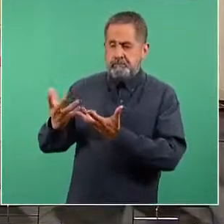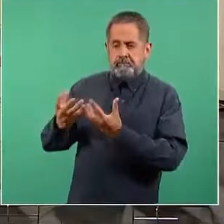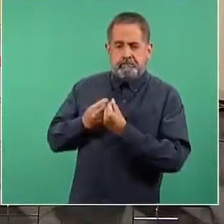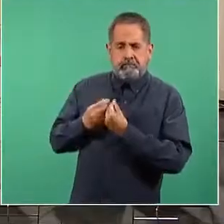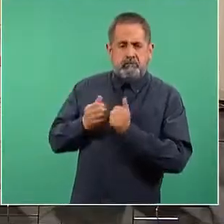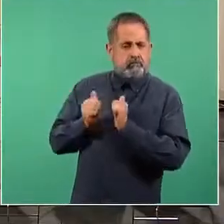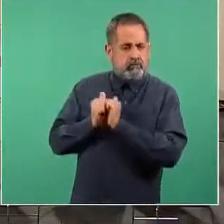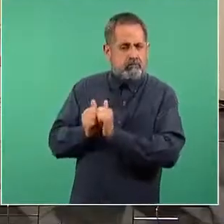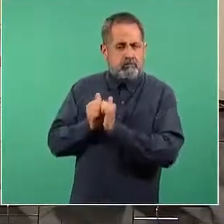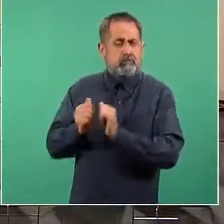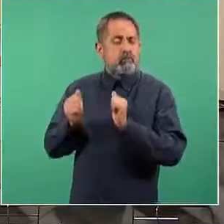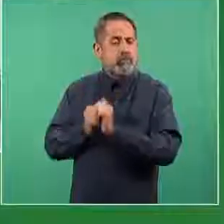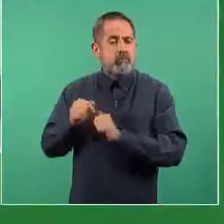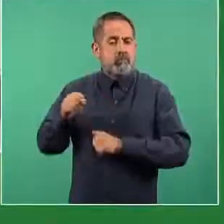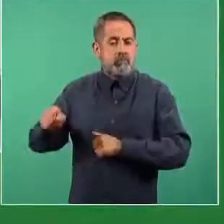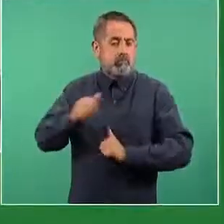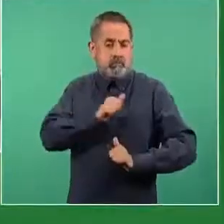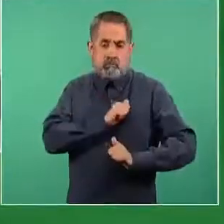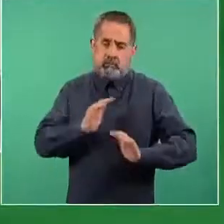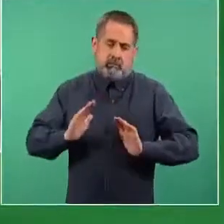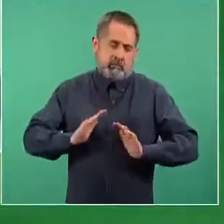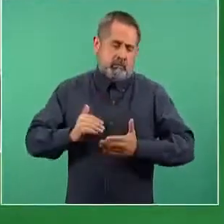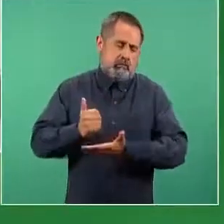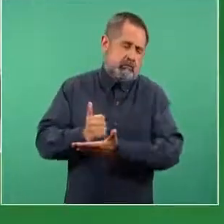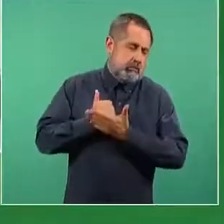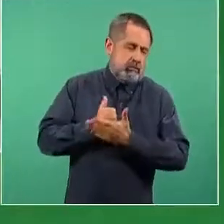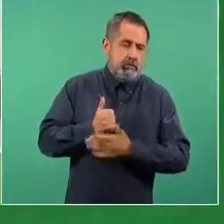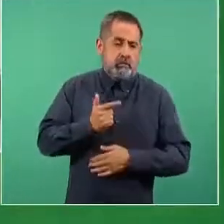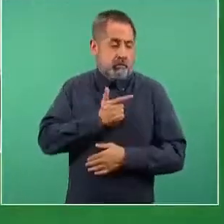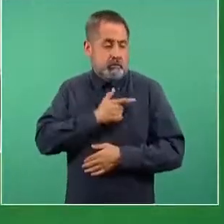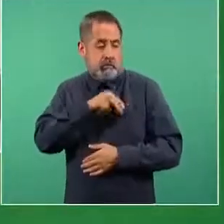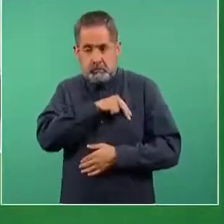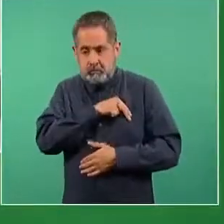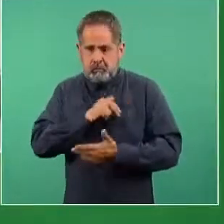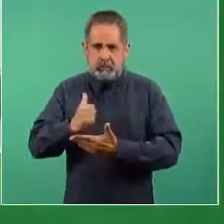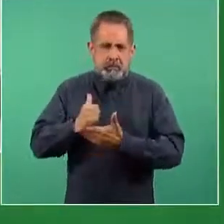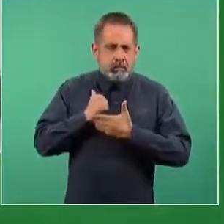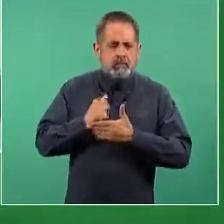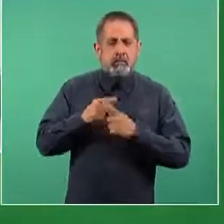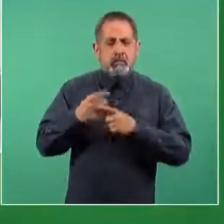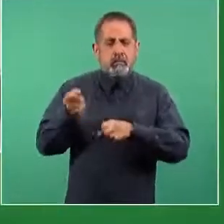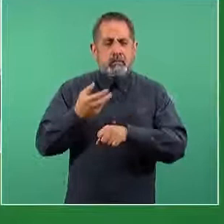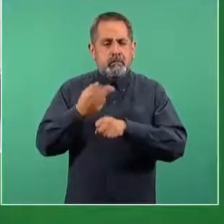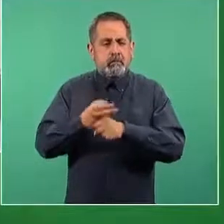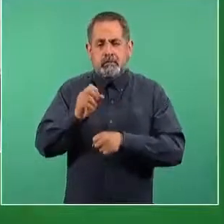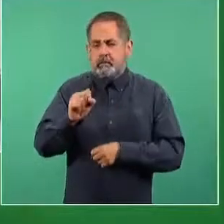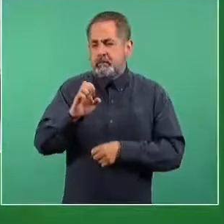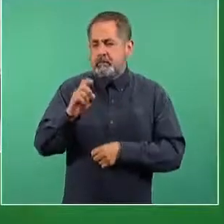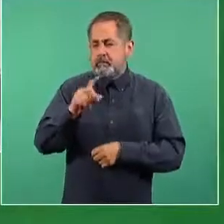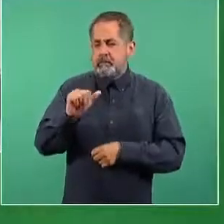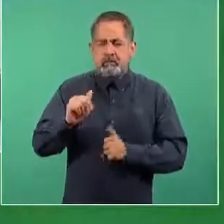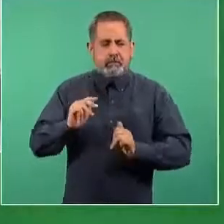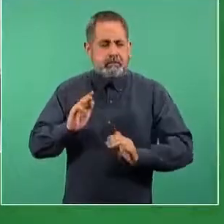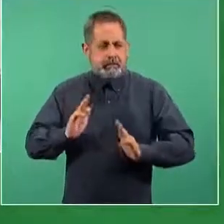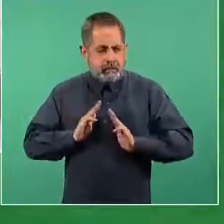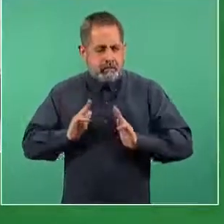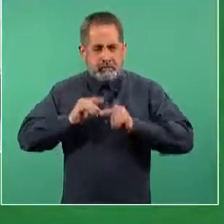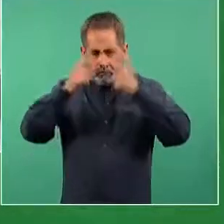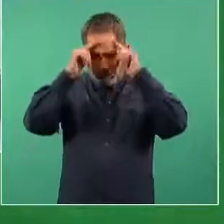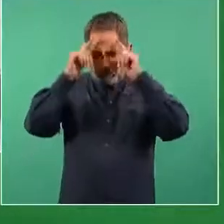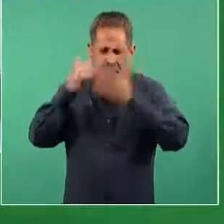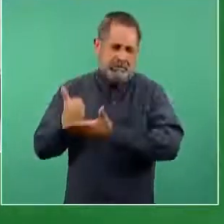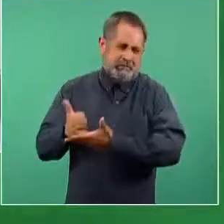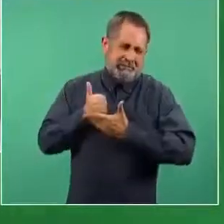apoyamos de manera muy importante con las Fuerzas Armadas, la Guardia Nacional, la Secretaría de la Defensa y la Secretaría de Marina. Y en Campeche se